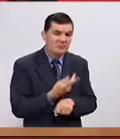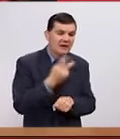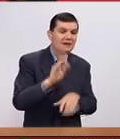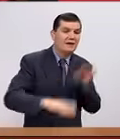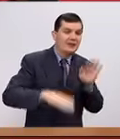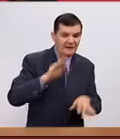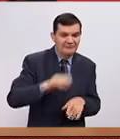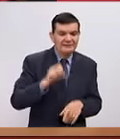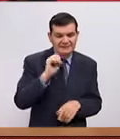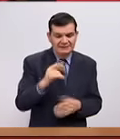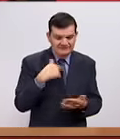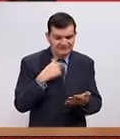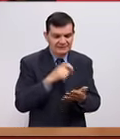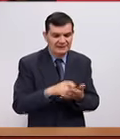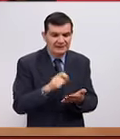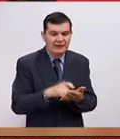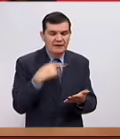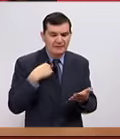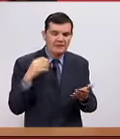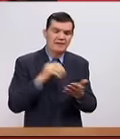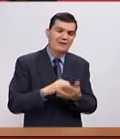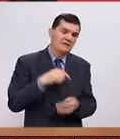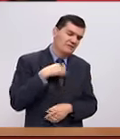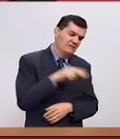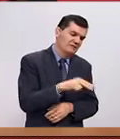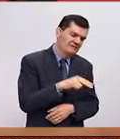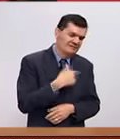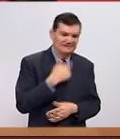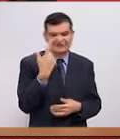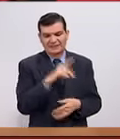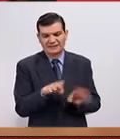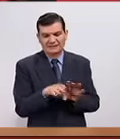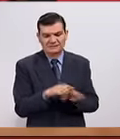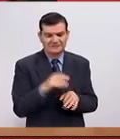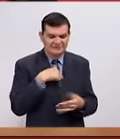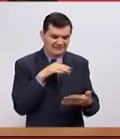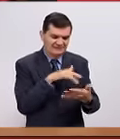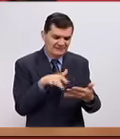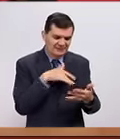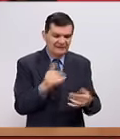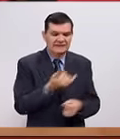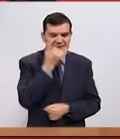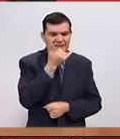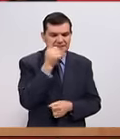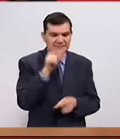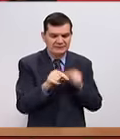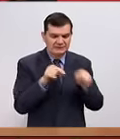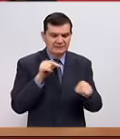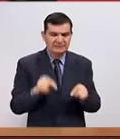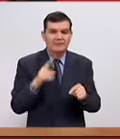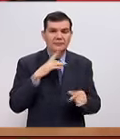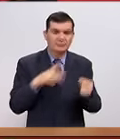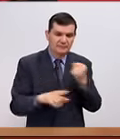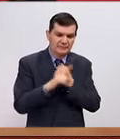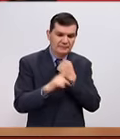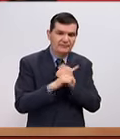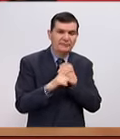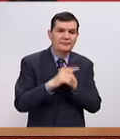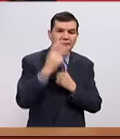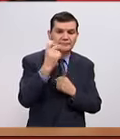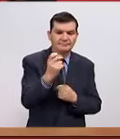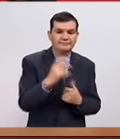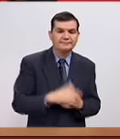incluso con los escritores no que de repente dicen Ya no quiero ver leerlo porque le encuentro errores claro Sí fue un problema también de